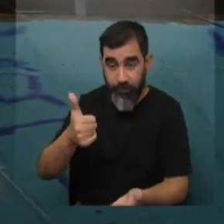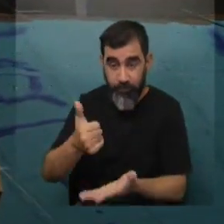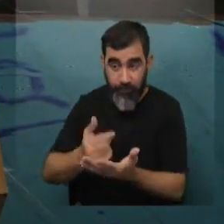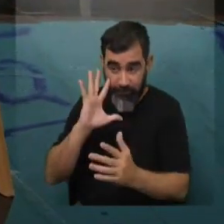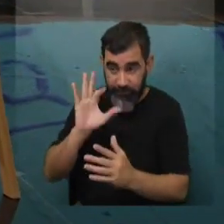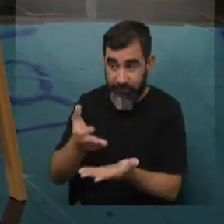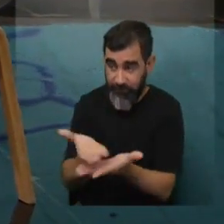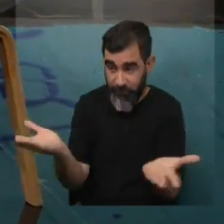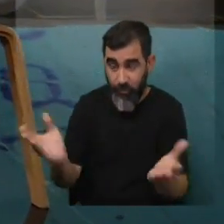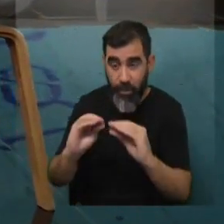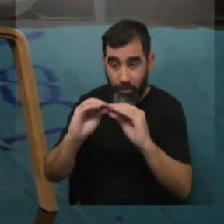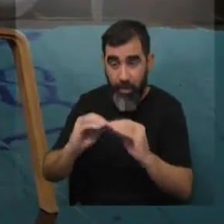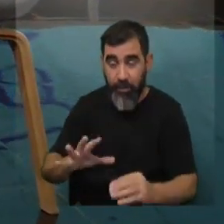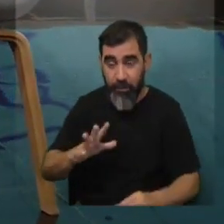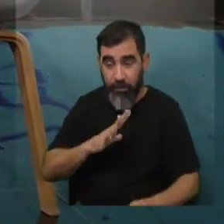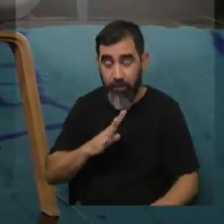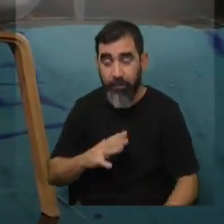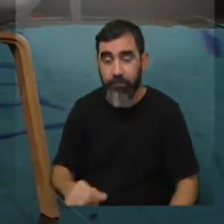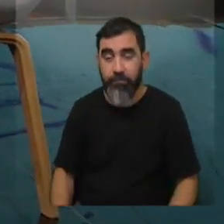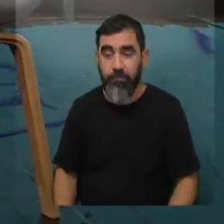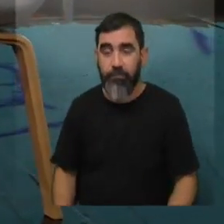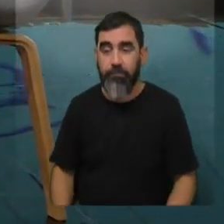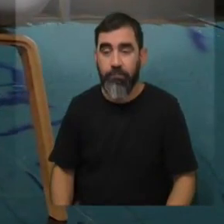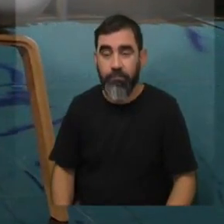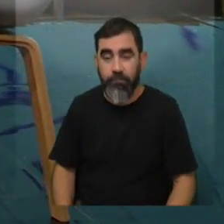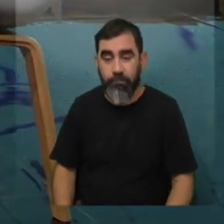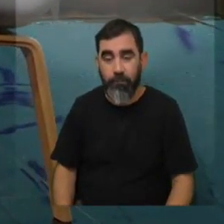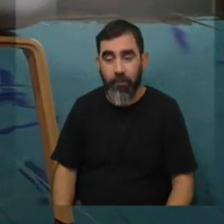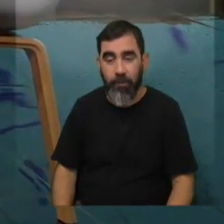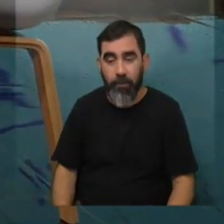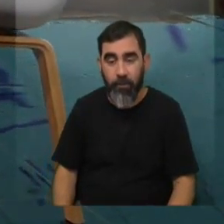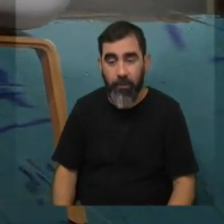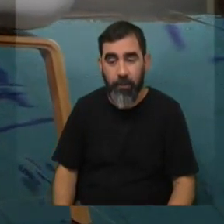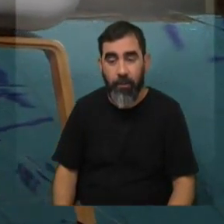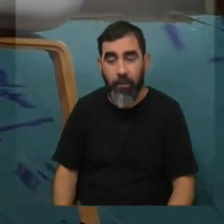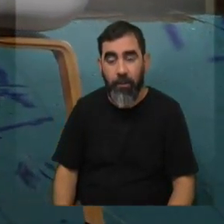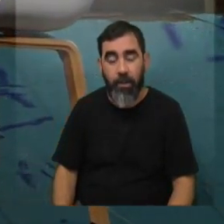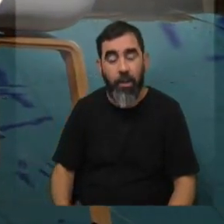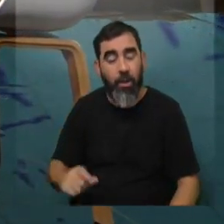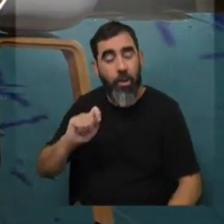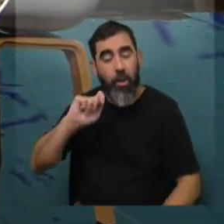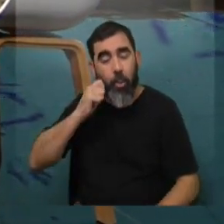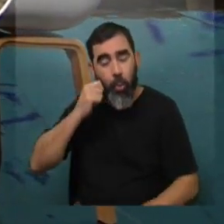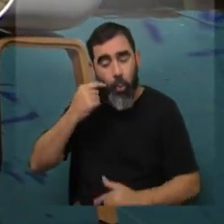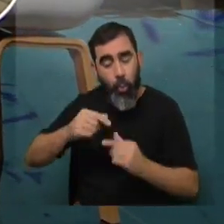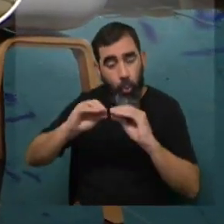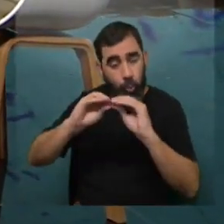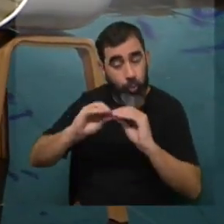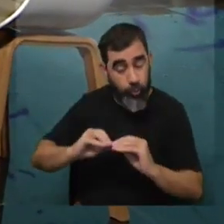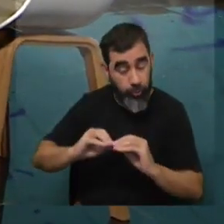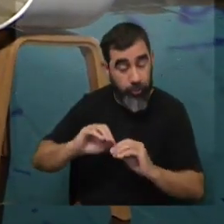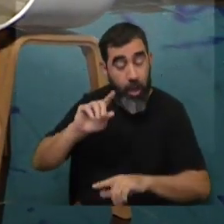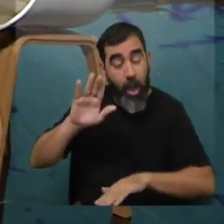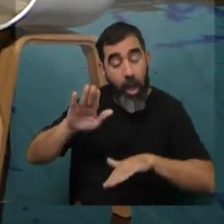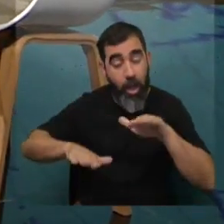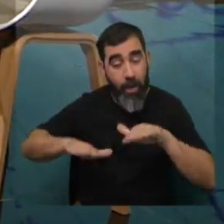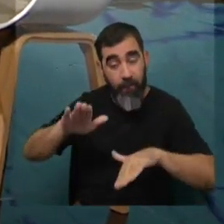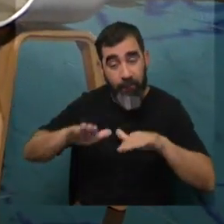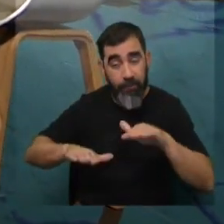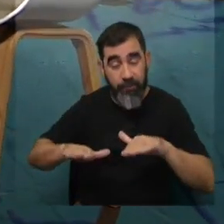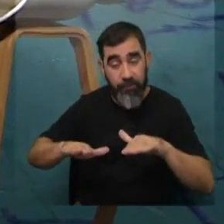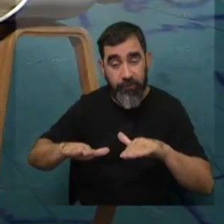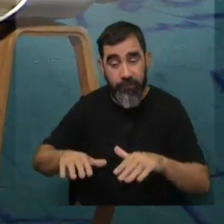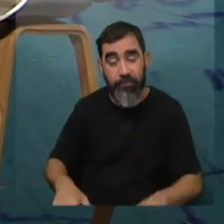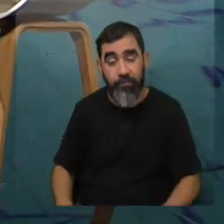eso, pero el pensamiento cualitativo, el gusto por esas cosas, por